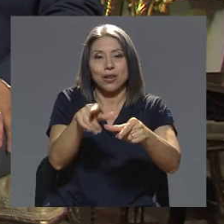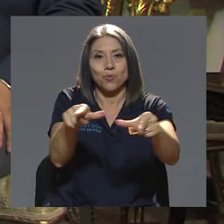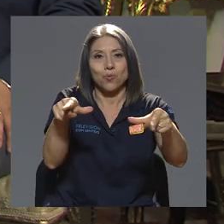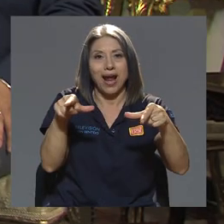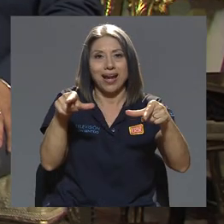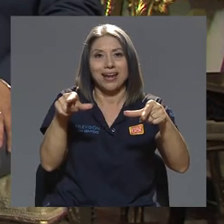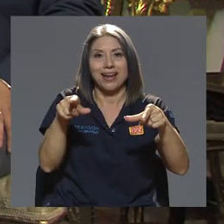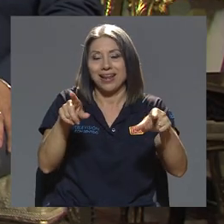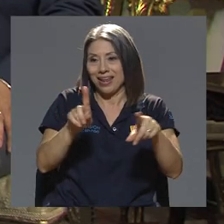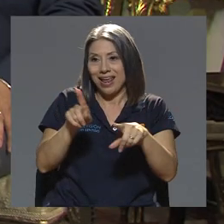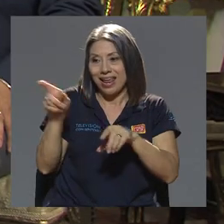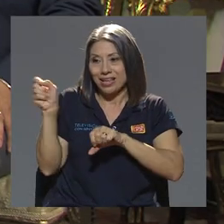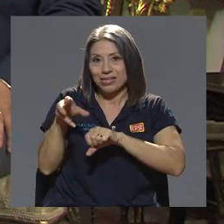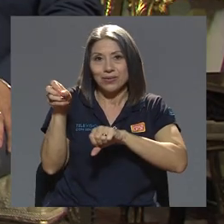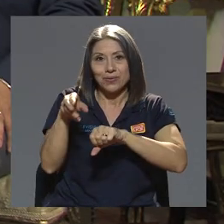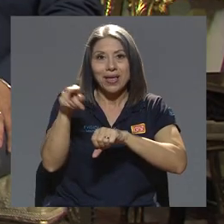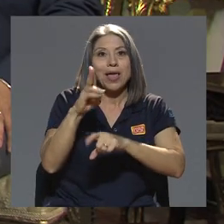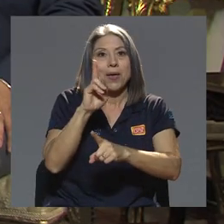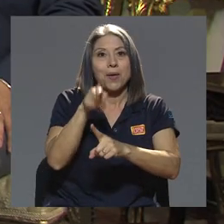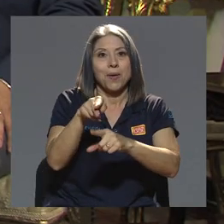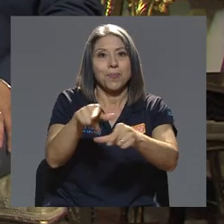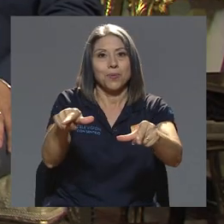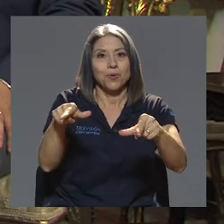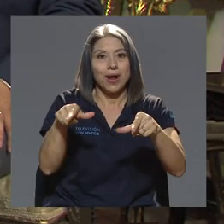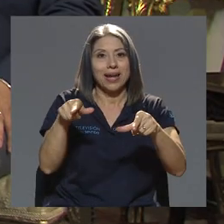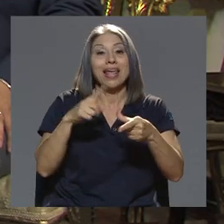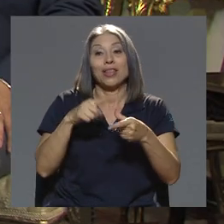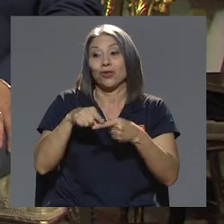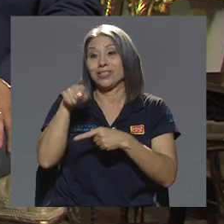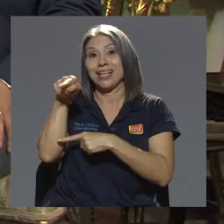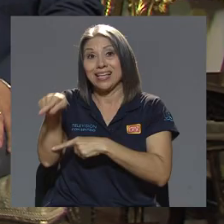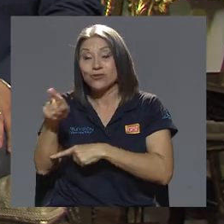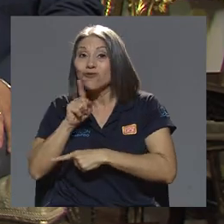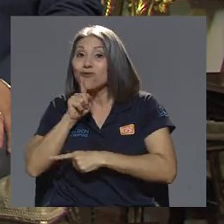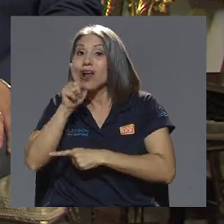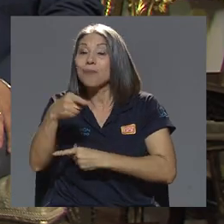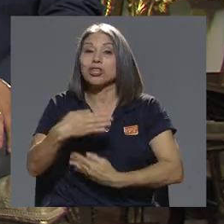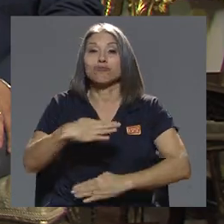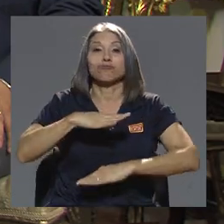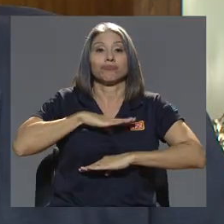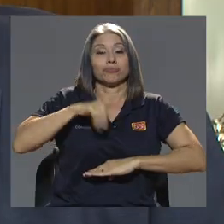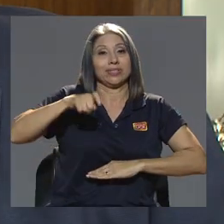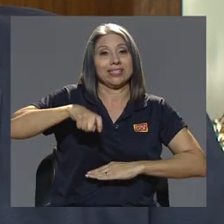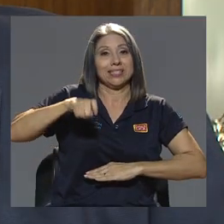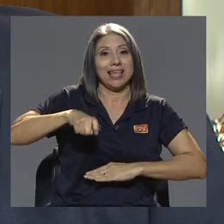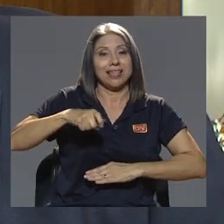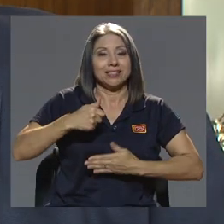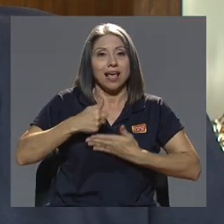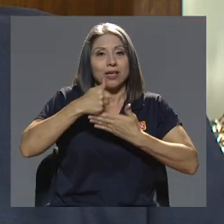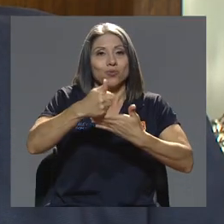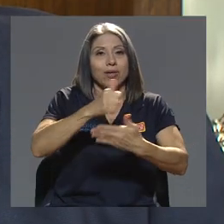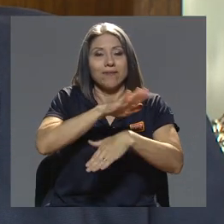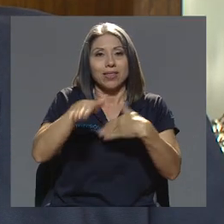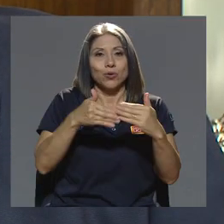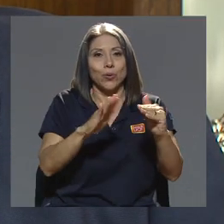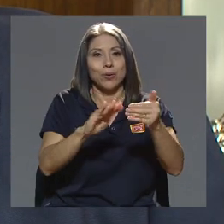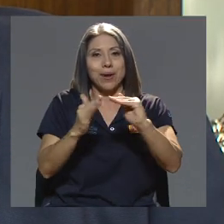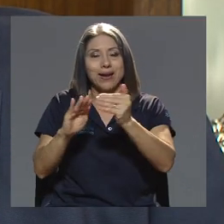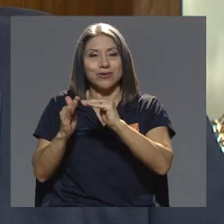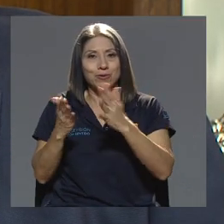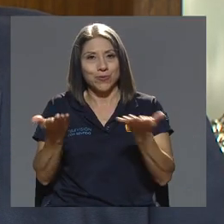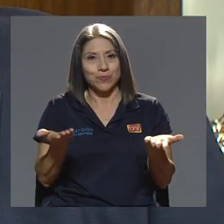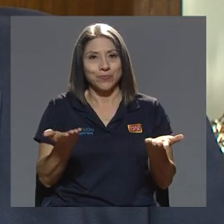que verdaderamente cubría las necesidades y ayudaba a todo el barrio. Y en esa forma